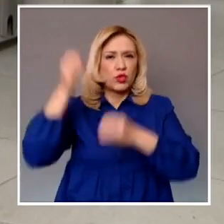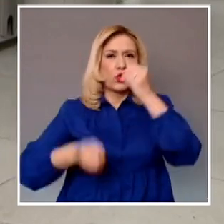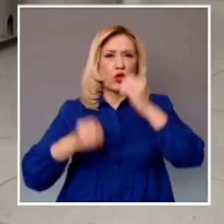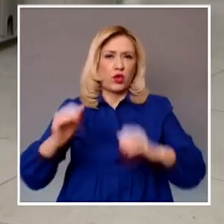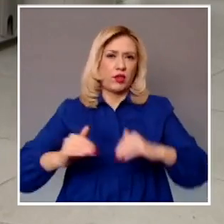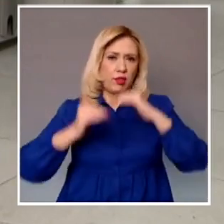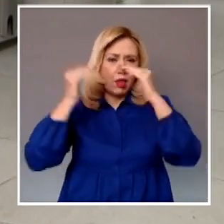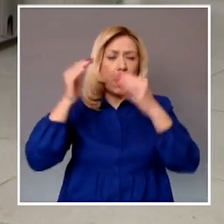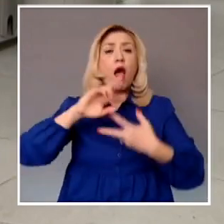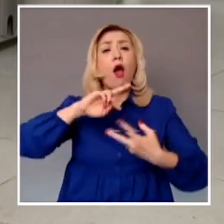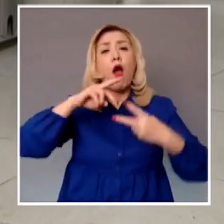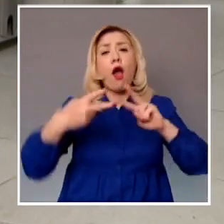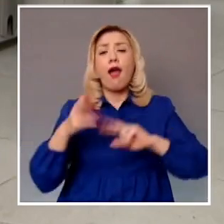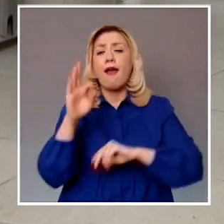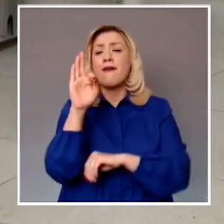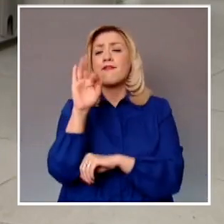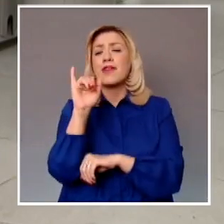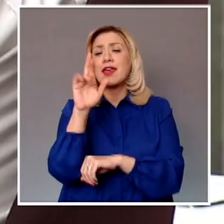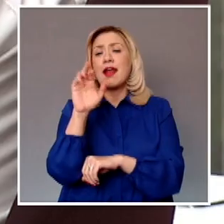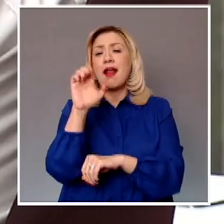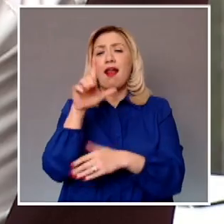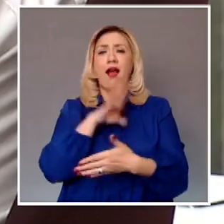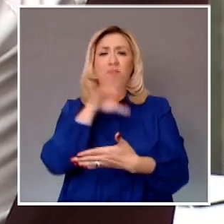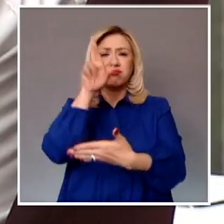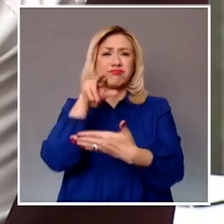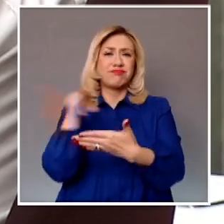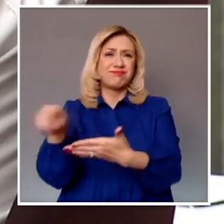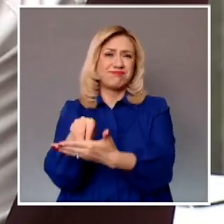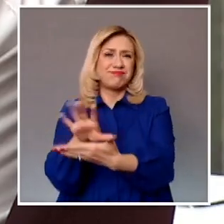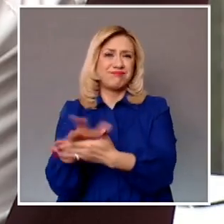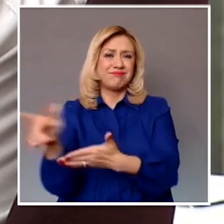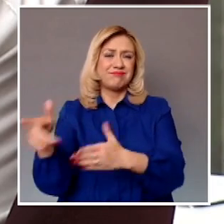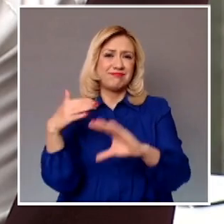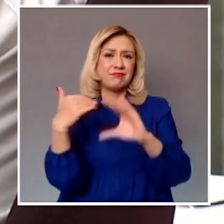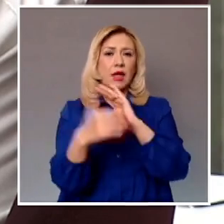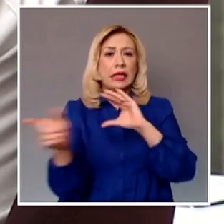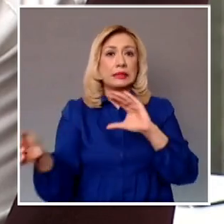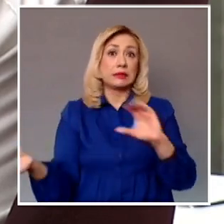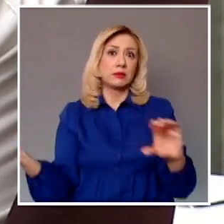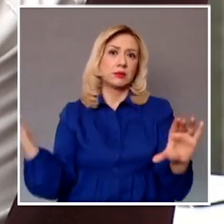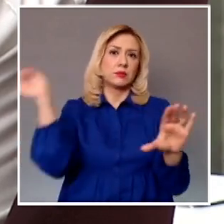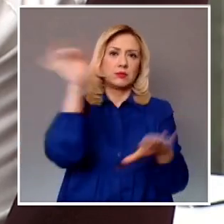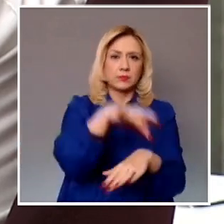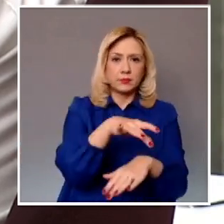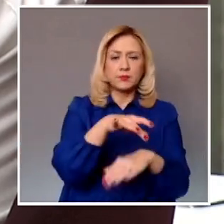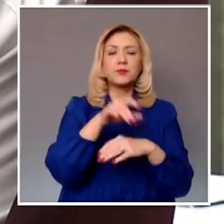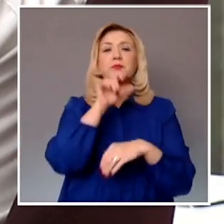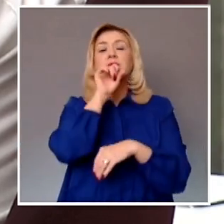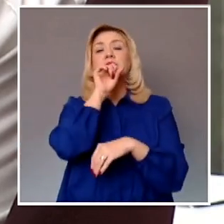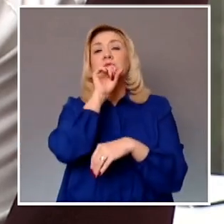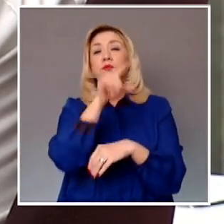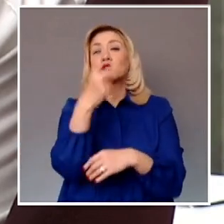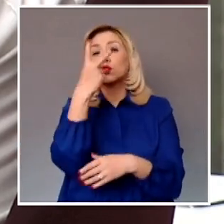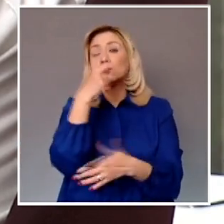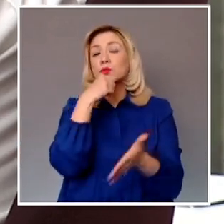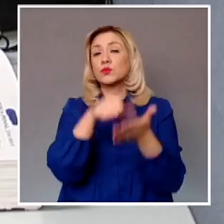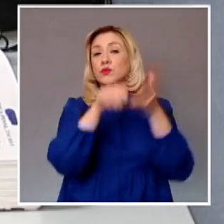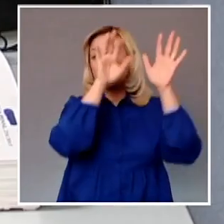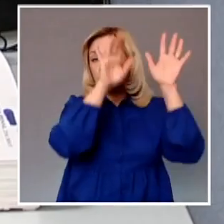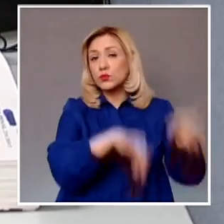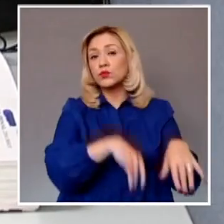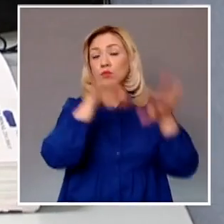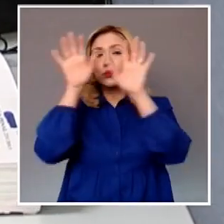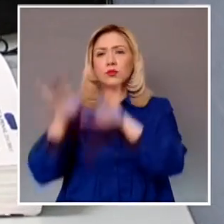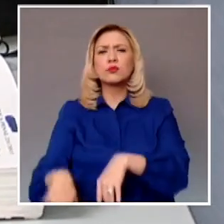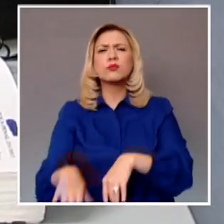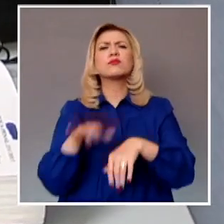Sistema Electrónico del Alto Tribunal. Los interesados también deberán presentar 2 escritos en los que expongan cuál es su experiencia